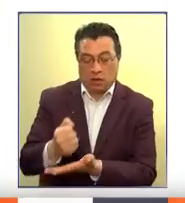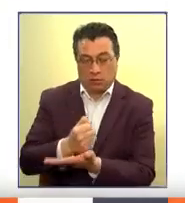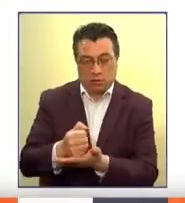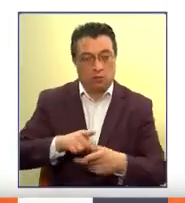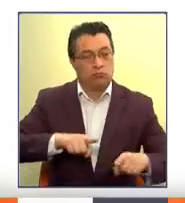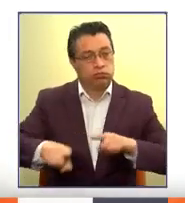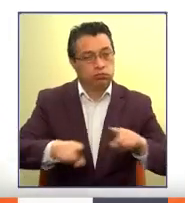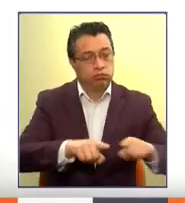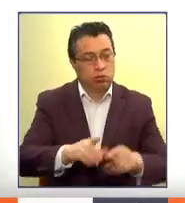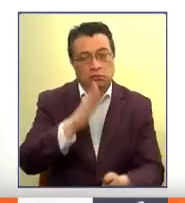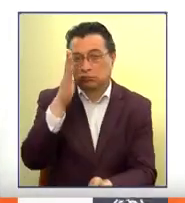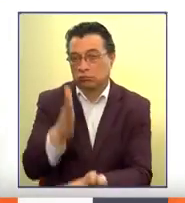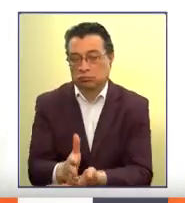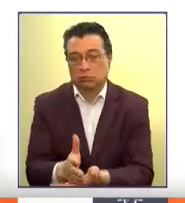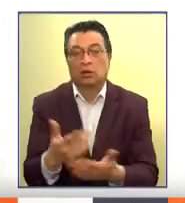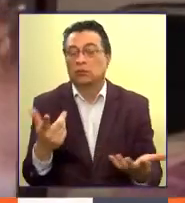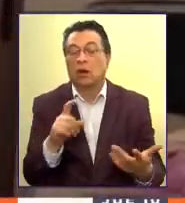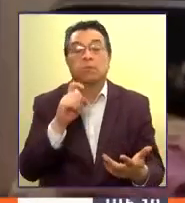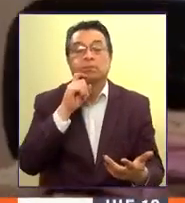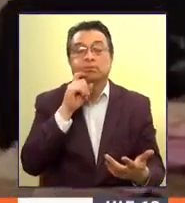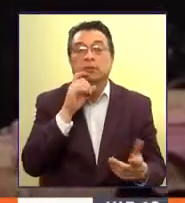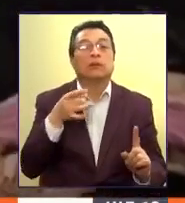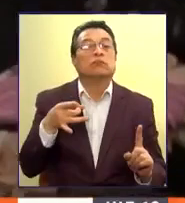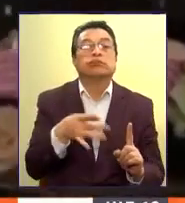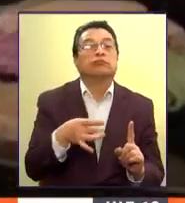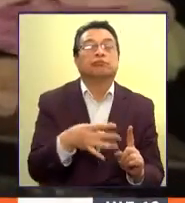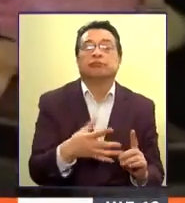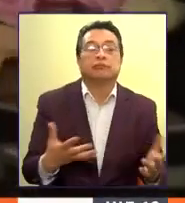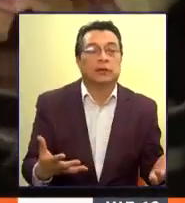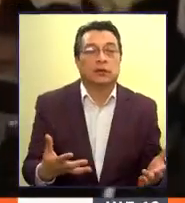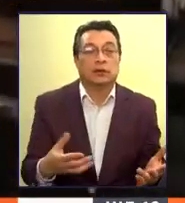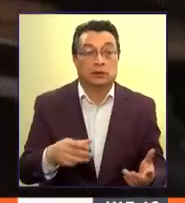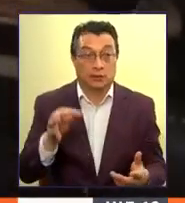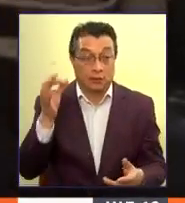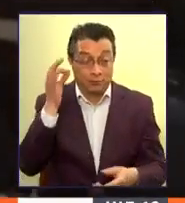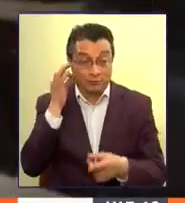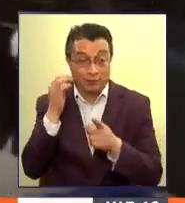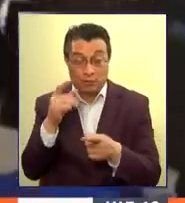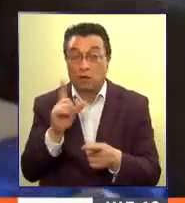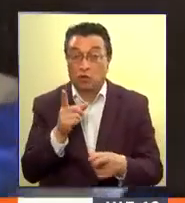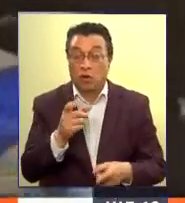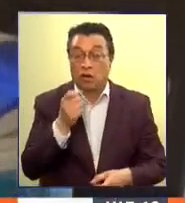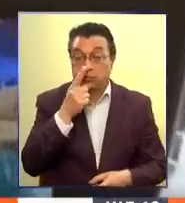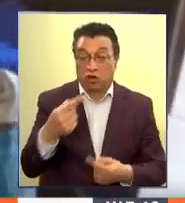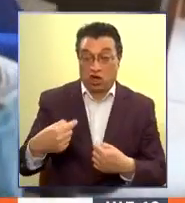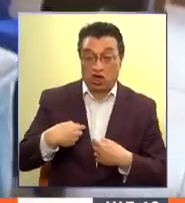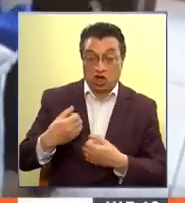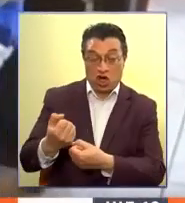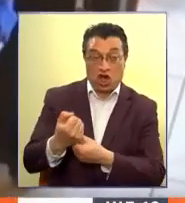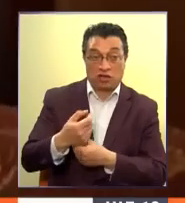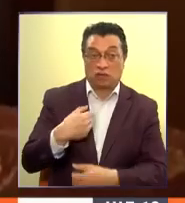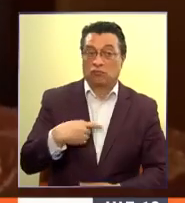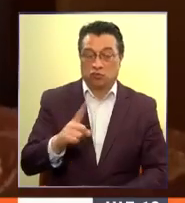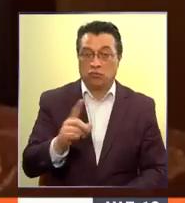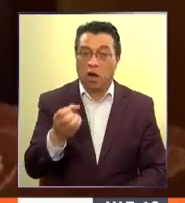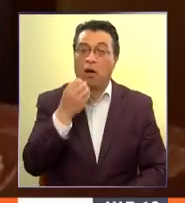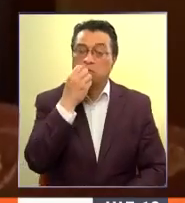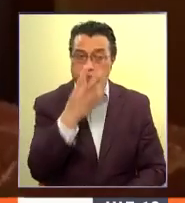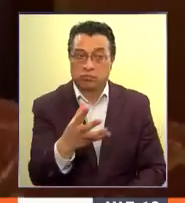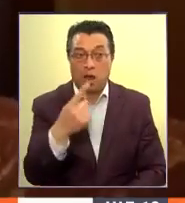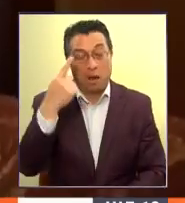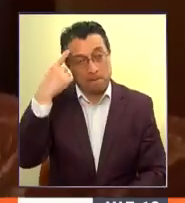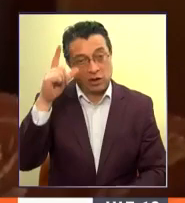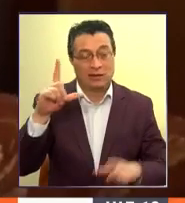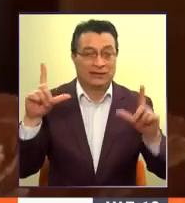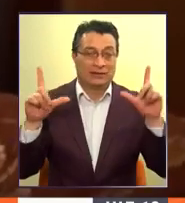corresponde para establecer la existencia de un delito. María Fernanda Marchán descarta las acusaciones en su contra, decide dar su versión pero sin estar en